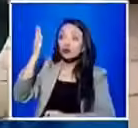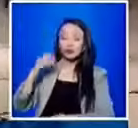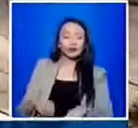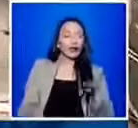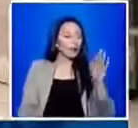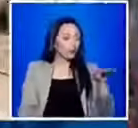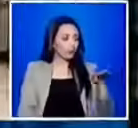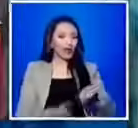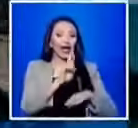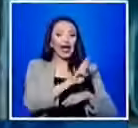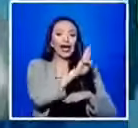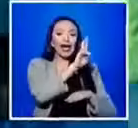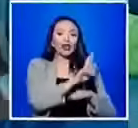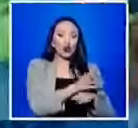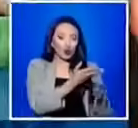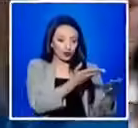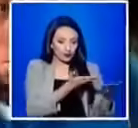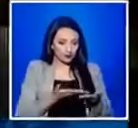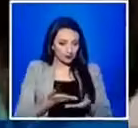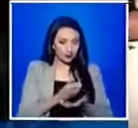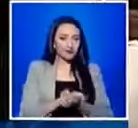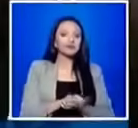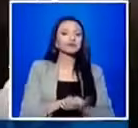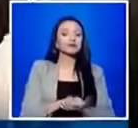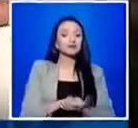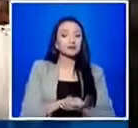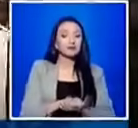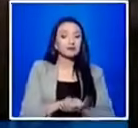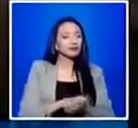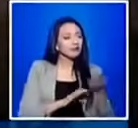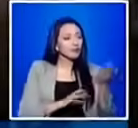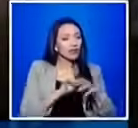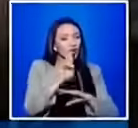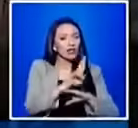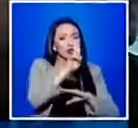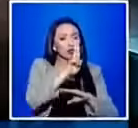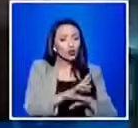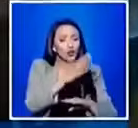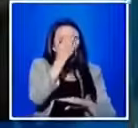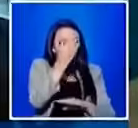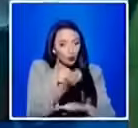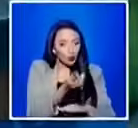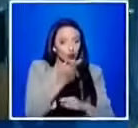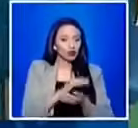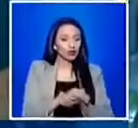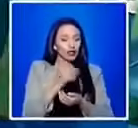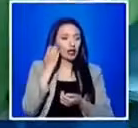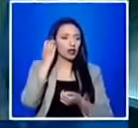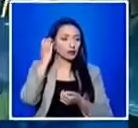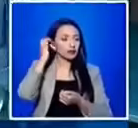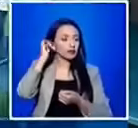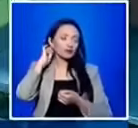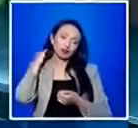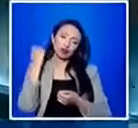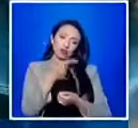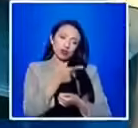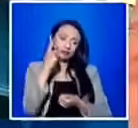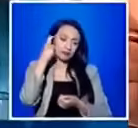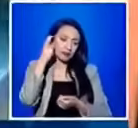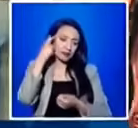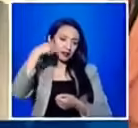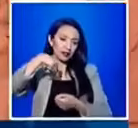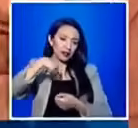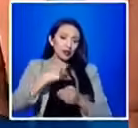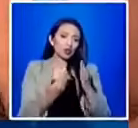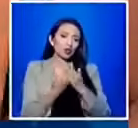con la rectora, Sonia Aguilar. Muy buenos días, señora rectora. Coméntenos, por favor, ¿cuáles son las expectativas para este nuevo